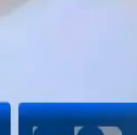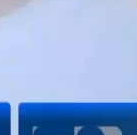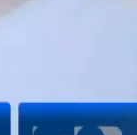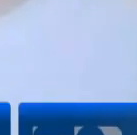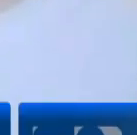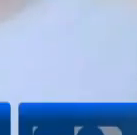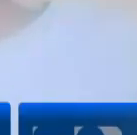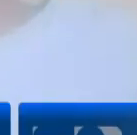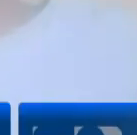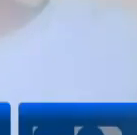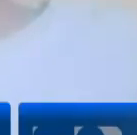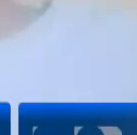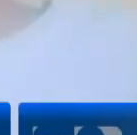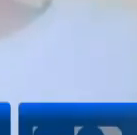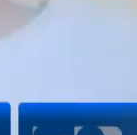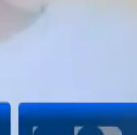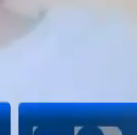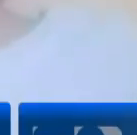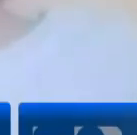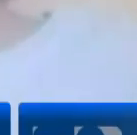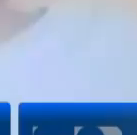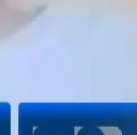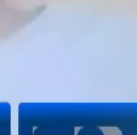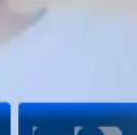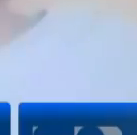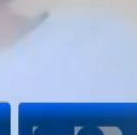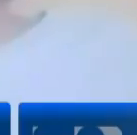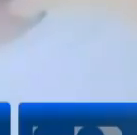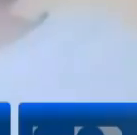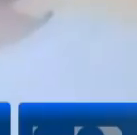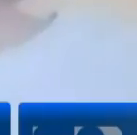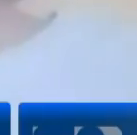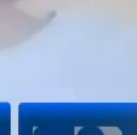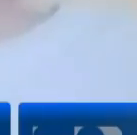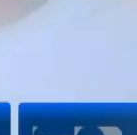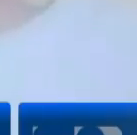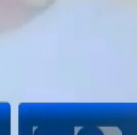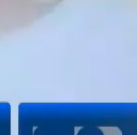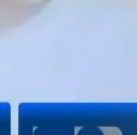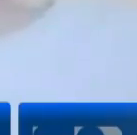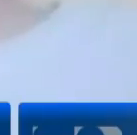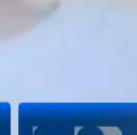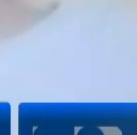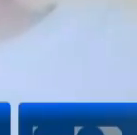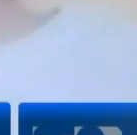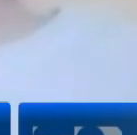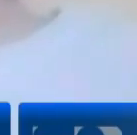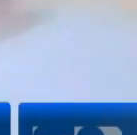supieron colaborarnos y nada, pues estoy muy agradecida y que Diosito les multiplique mucho